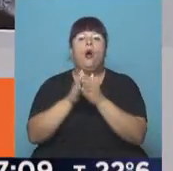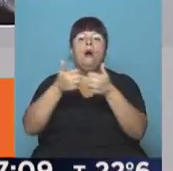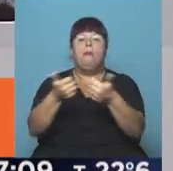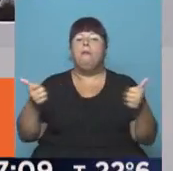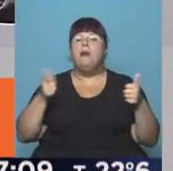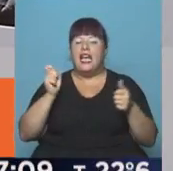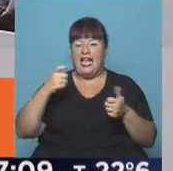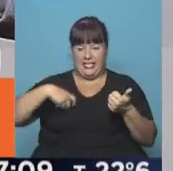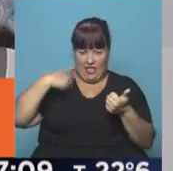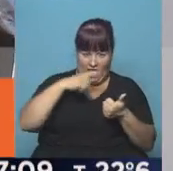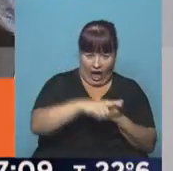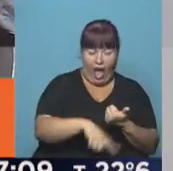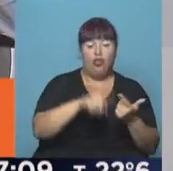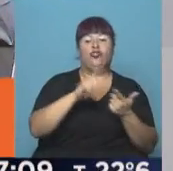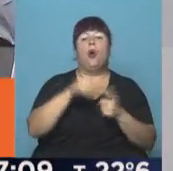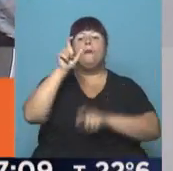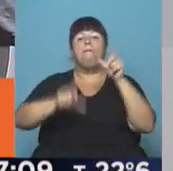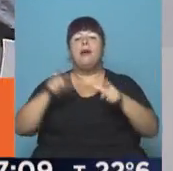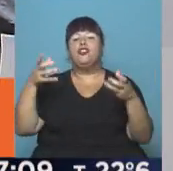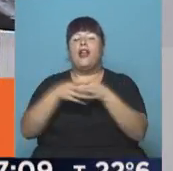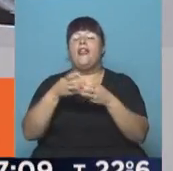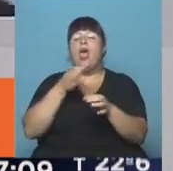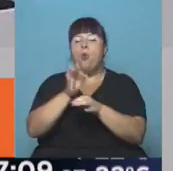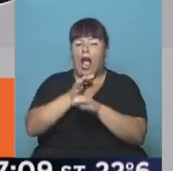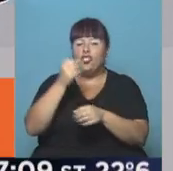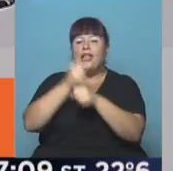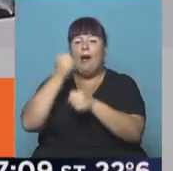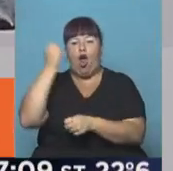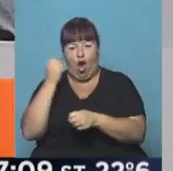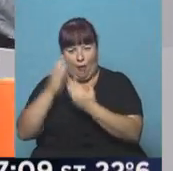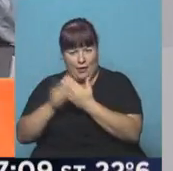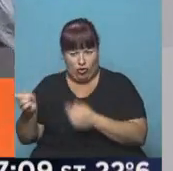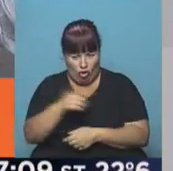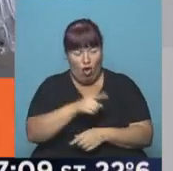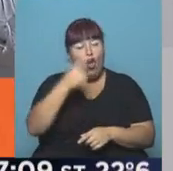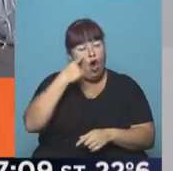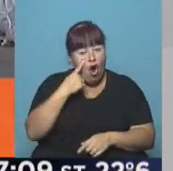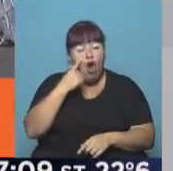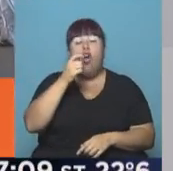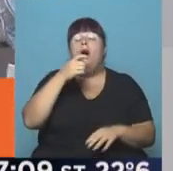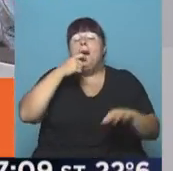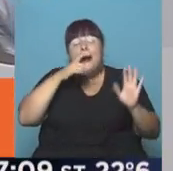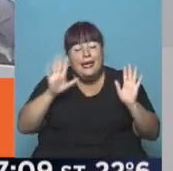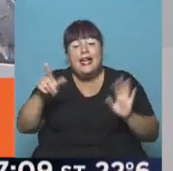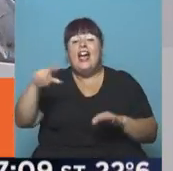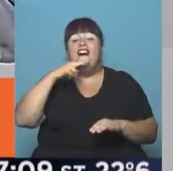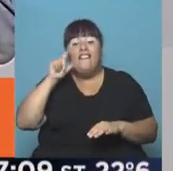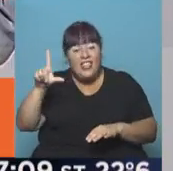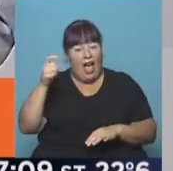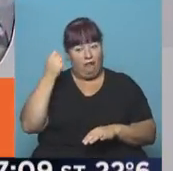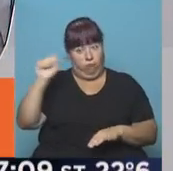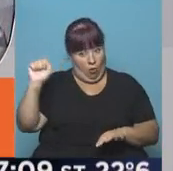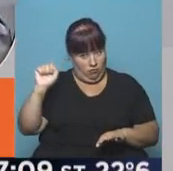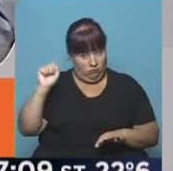asistencia sindical y funcionarios de la cartera de Educación, Trabajo y Economía. Atención, porque todo indica de que María Eugenia Vidal no